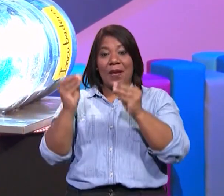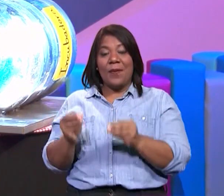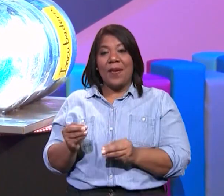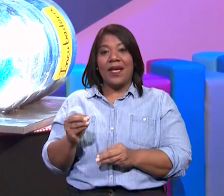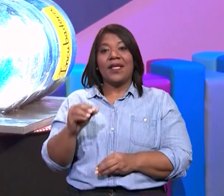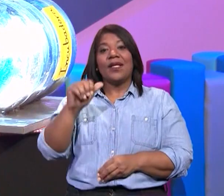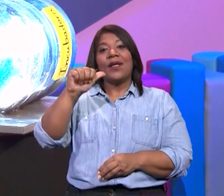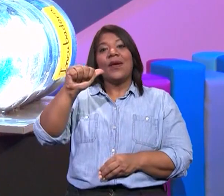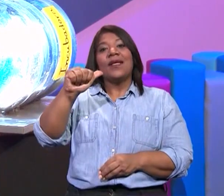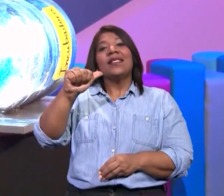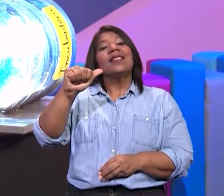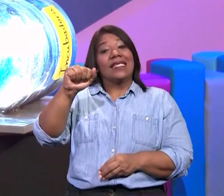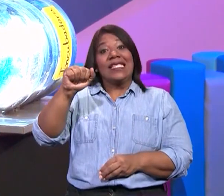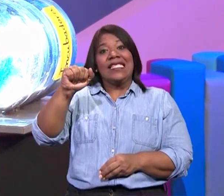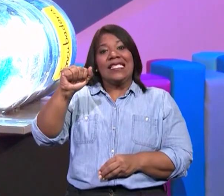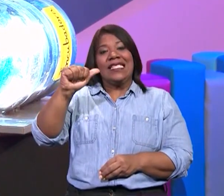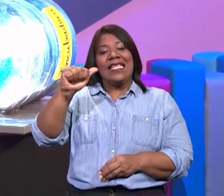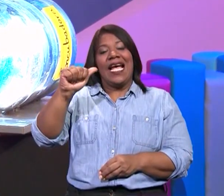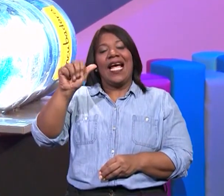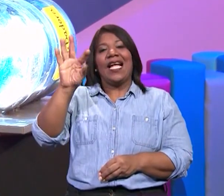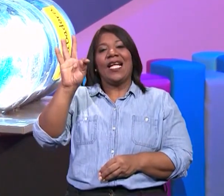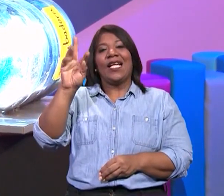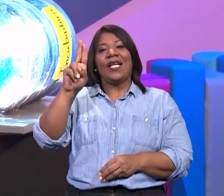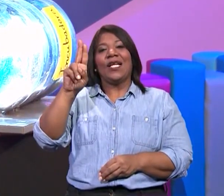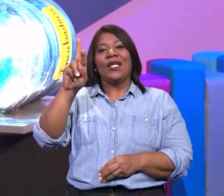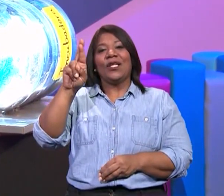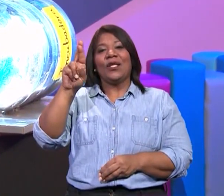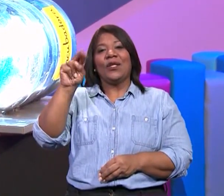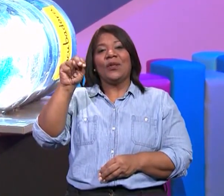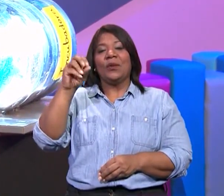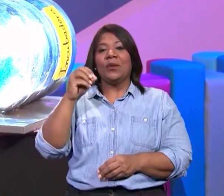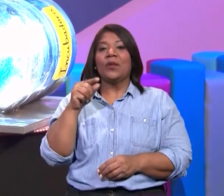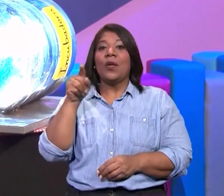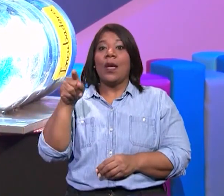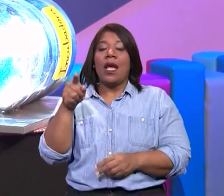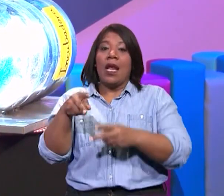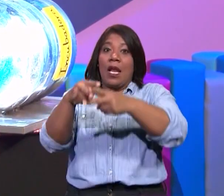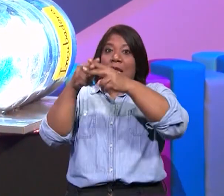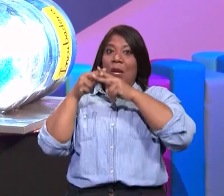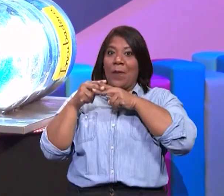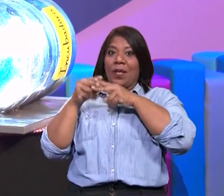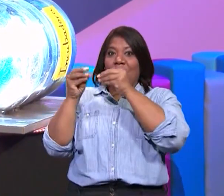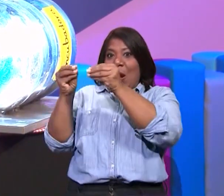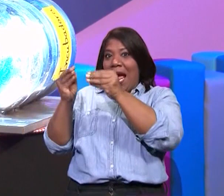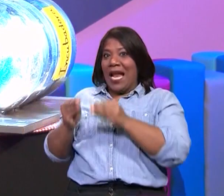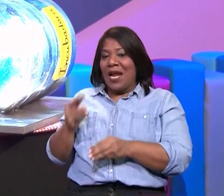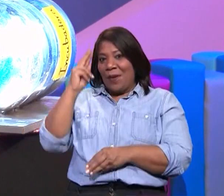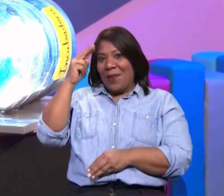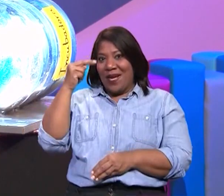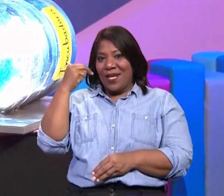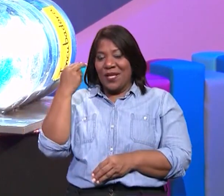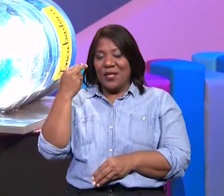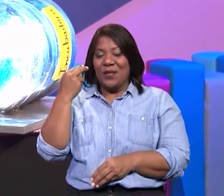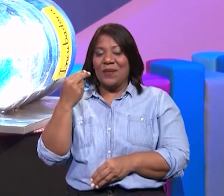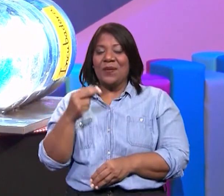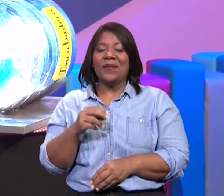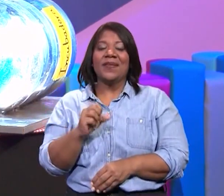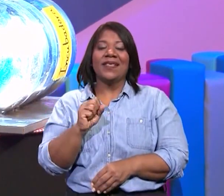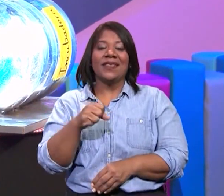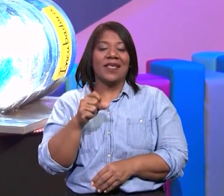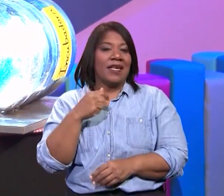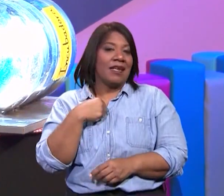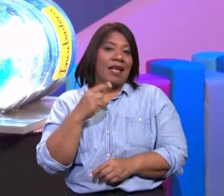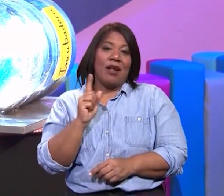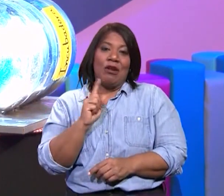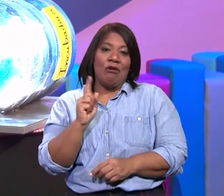Saturno y muchas gracias porque nos prestó estos animalitos, porque la maestra no tiene estos animalitos en casa, ¿verdad? Pero sería interesante tenerlos. Muy